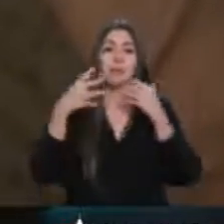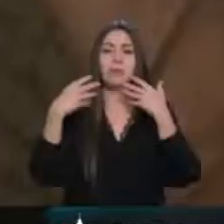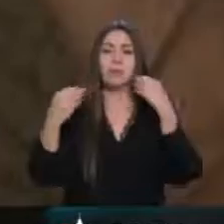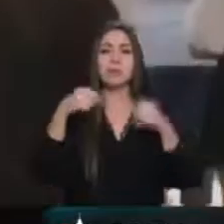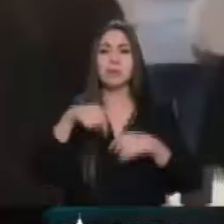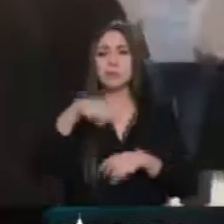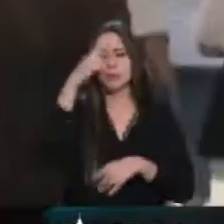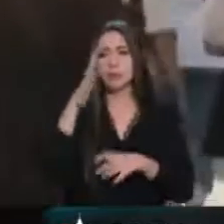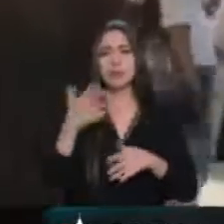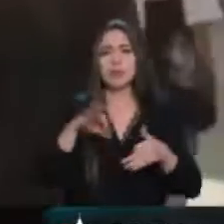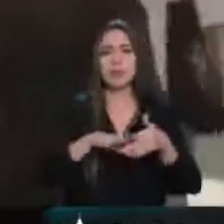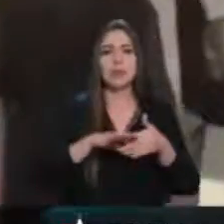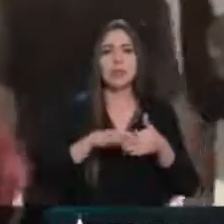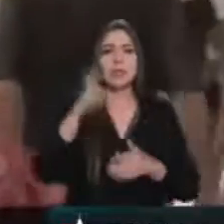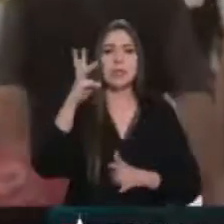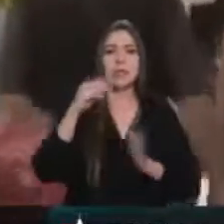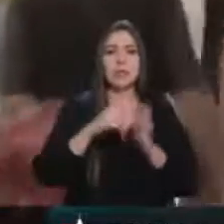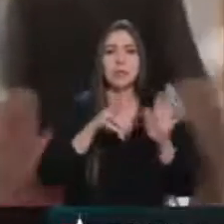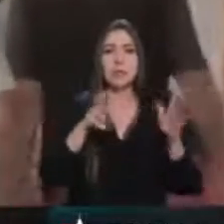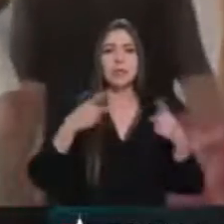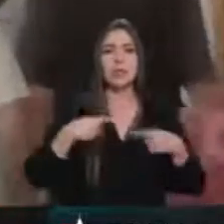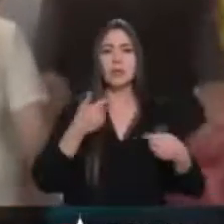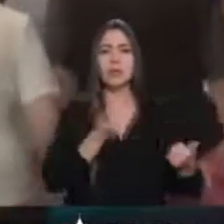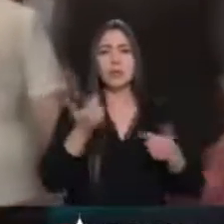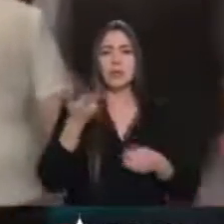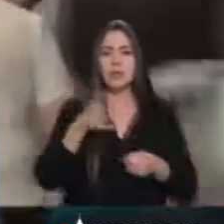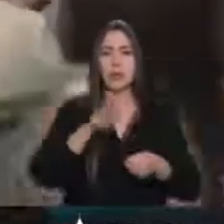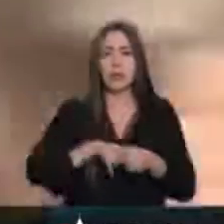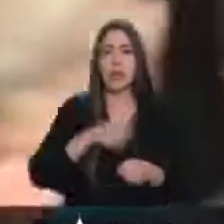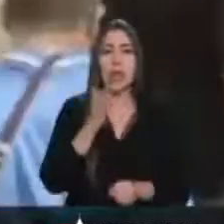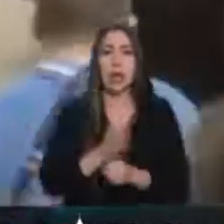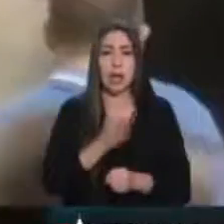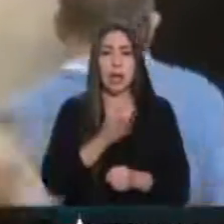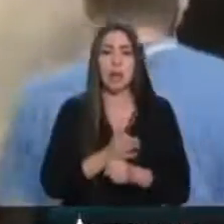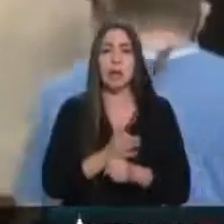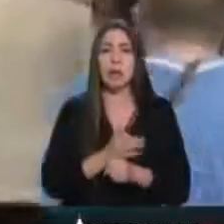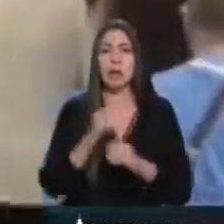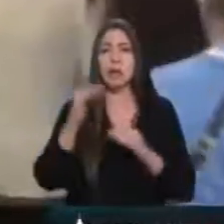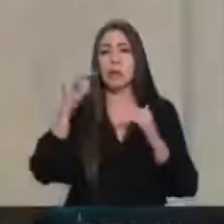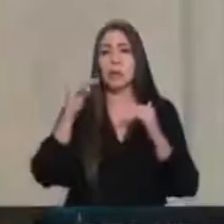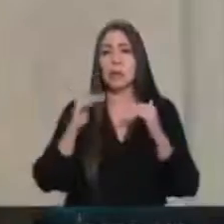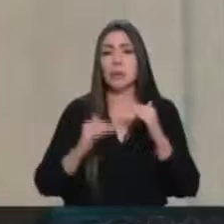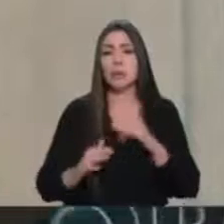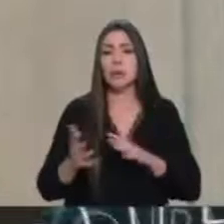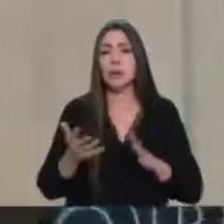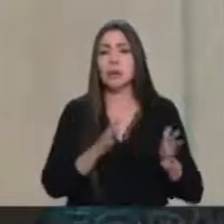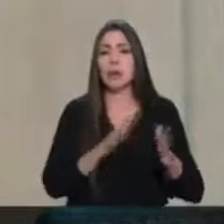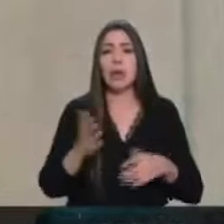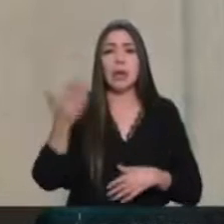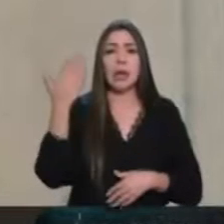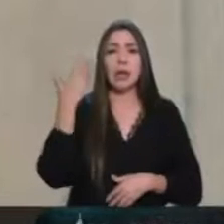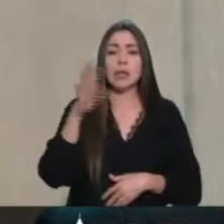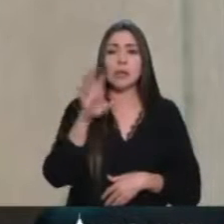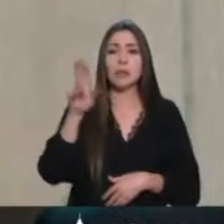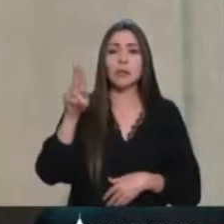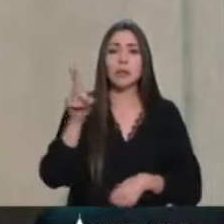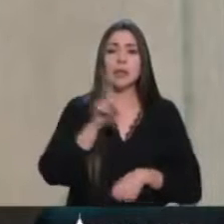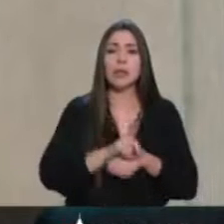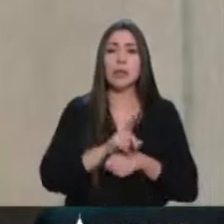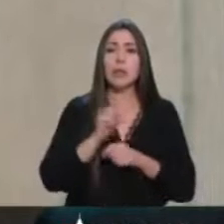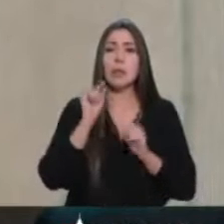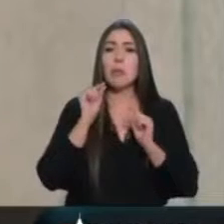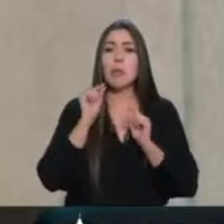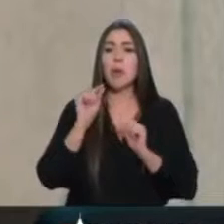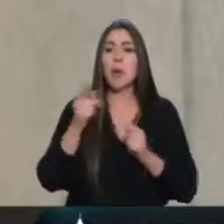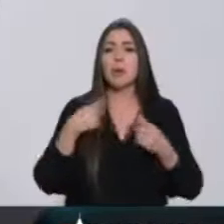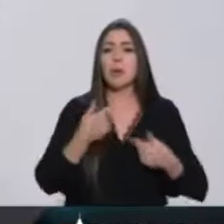de 3.800 hospitalizados. Hoy, afortunadamente, estamos en mínimos históricos. Hace 580 días no había tan pocos hospitalizados en el Valle